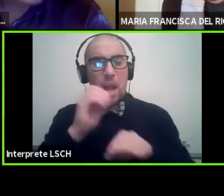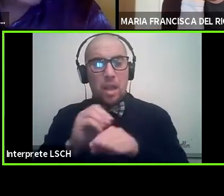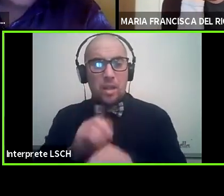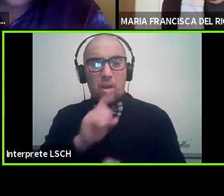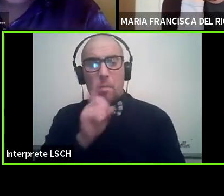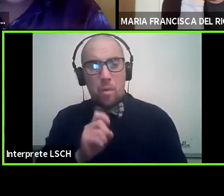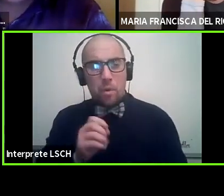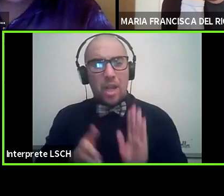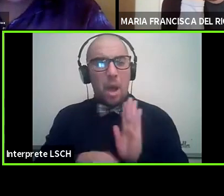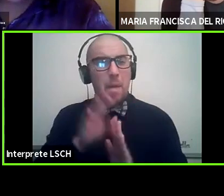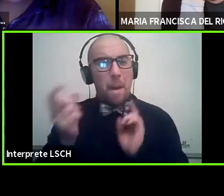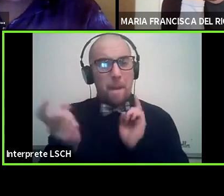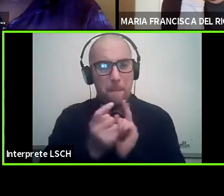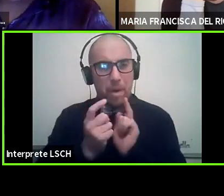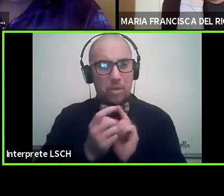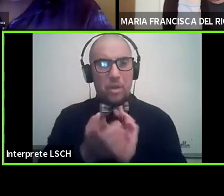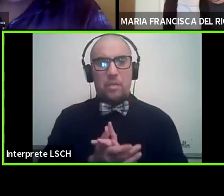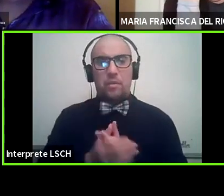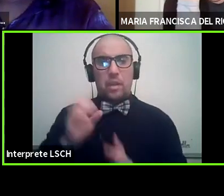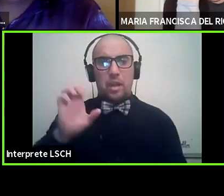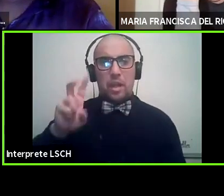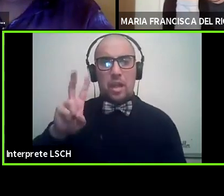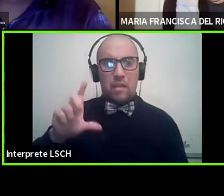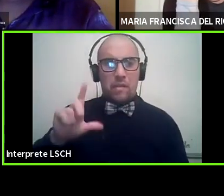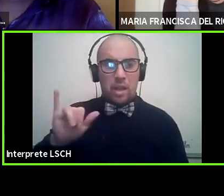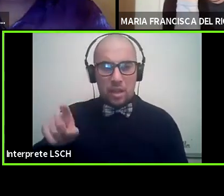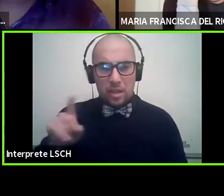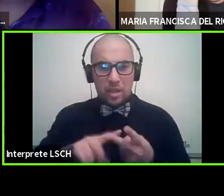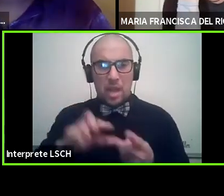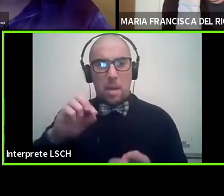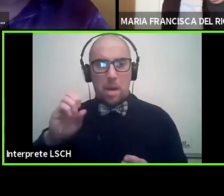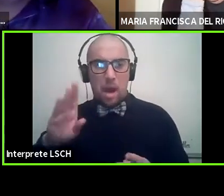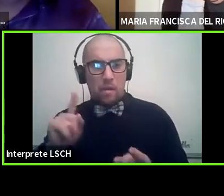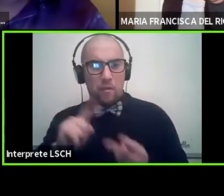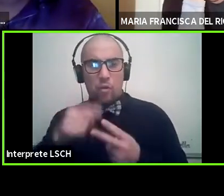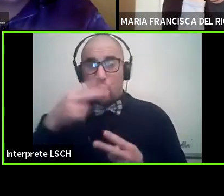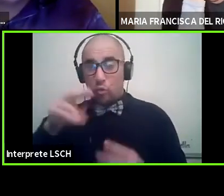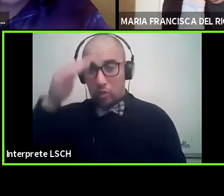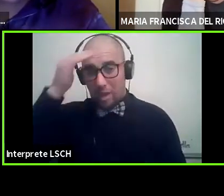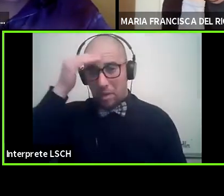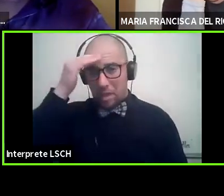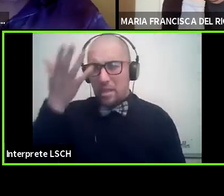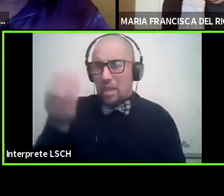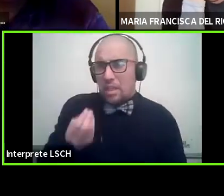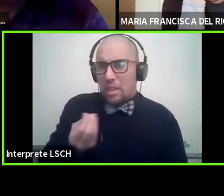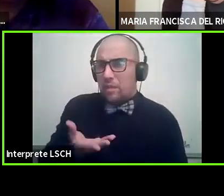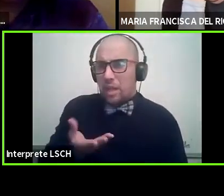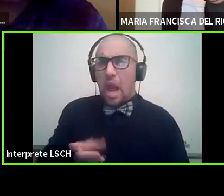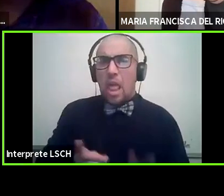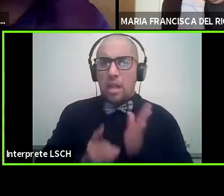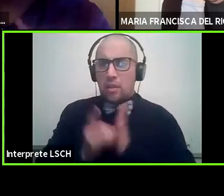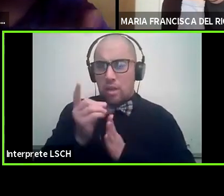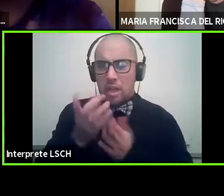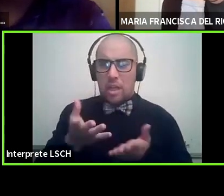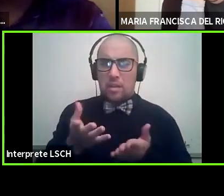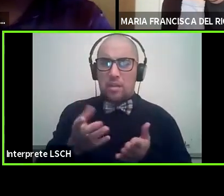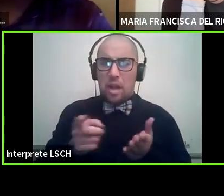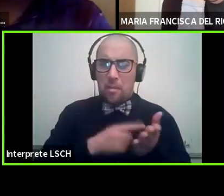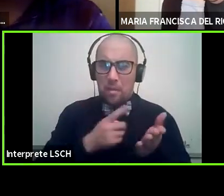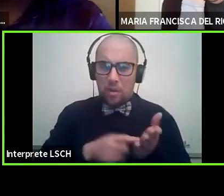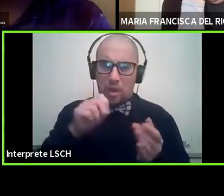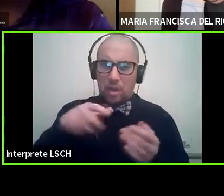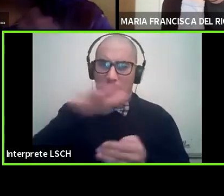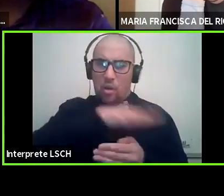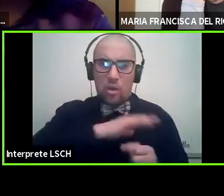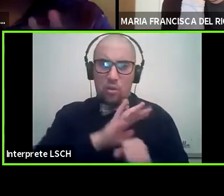más personal a Evelyn y a Pablo, que tiene que ver con la experiencia de lo que fue desarrollar esta aplicación, sobre todo en este